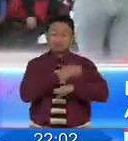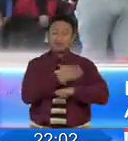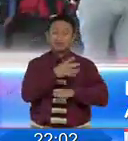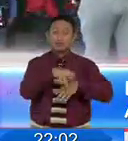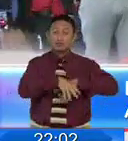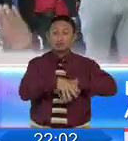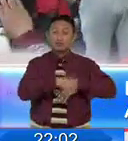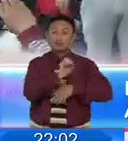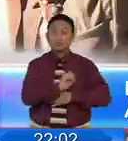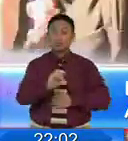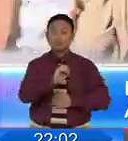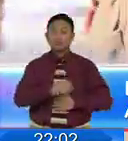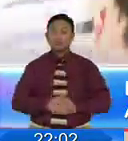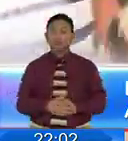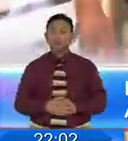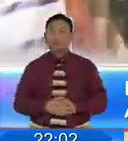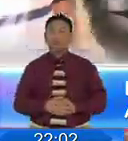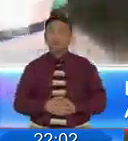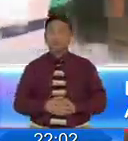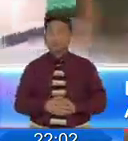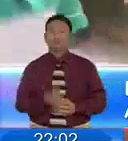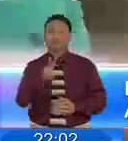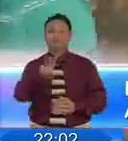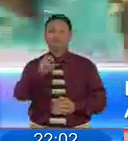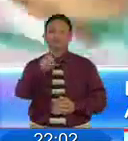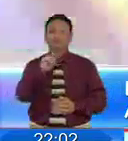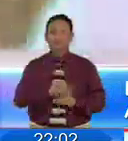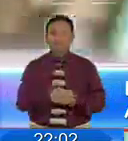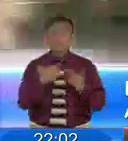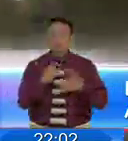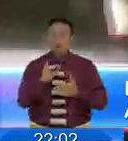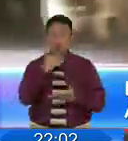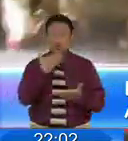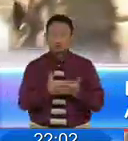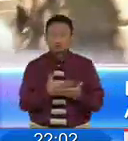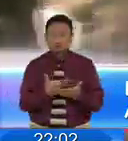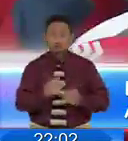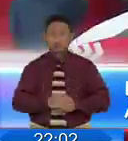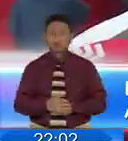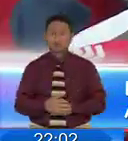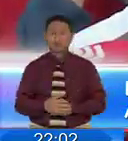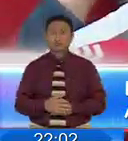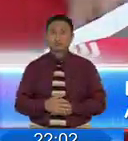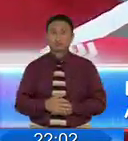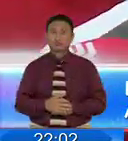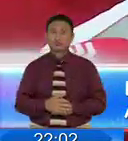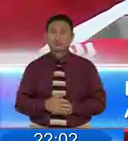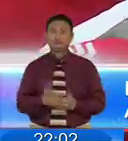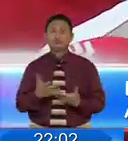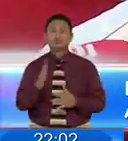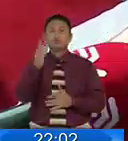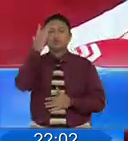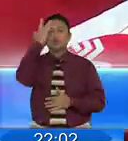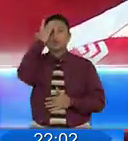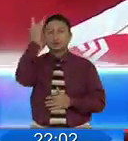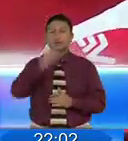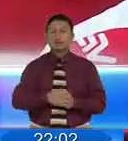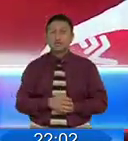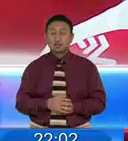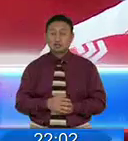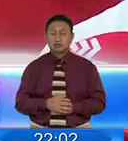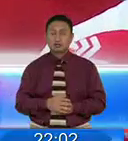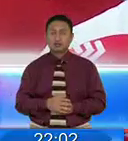de octubre pasado. Vargas desde ya queriendo justificar lo ocurrido. El por qué el levantamiento del pueblo